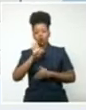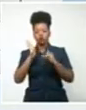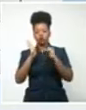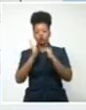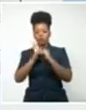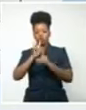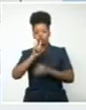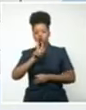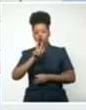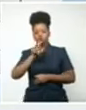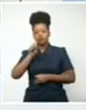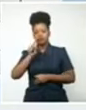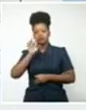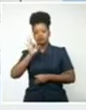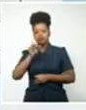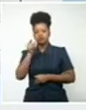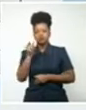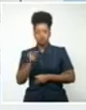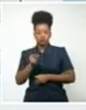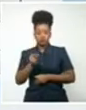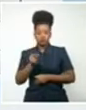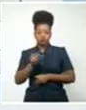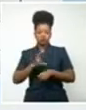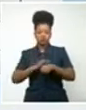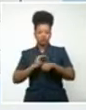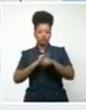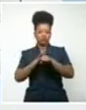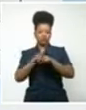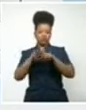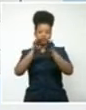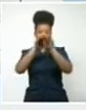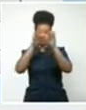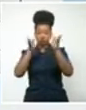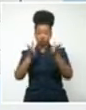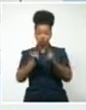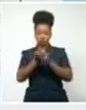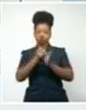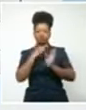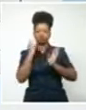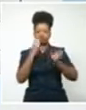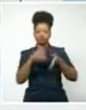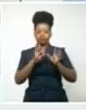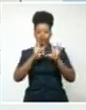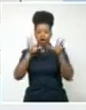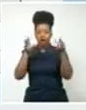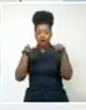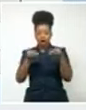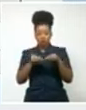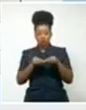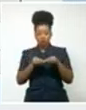4.218 personas en el mundo, para un acumulado de